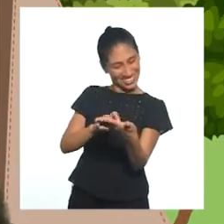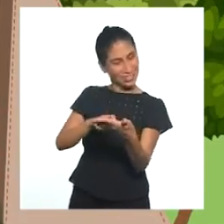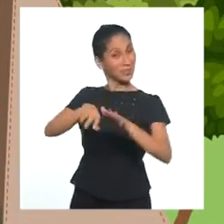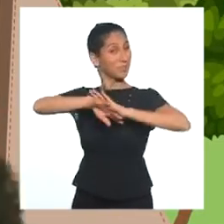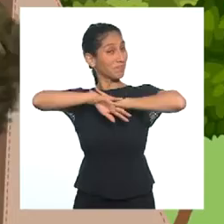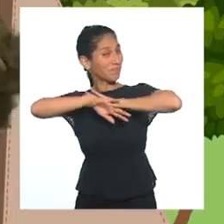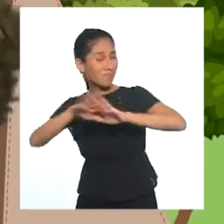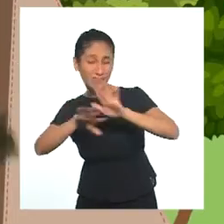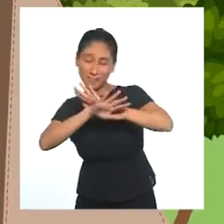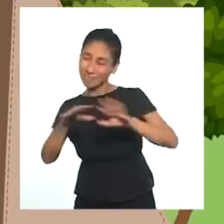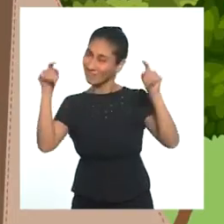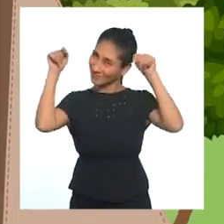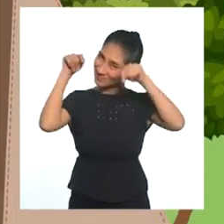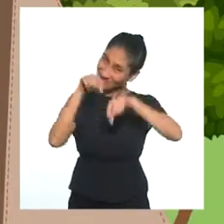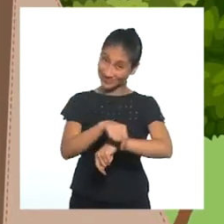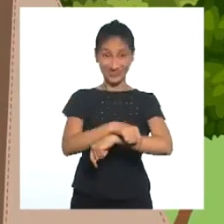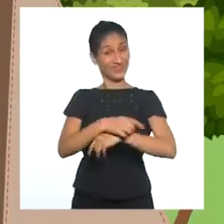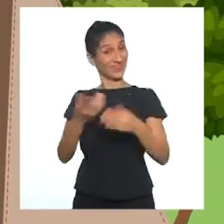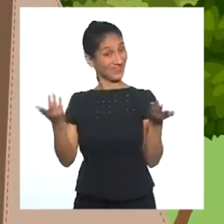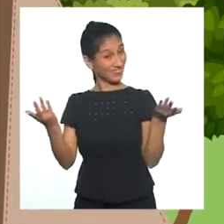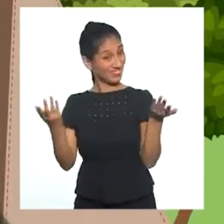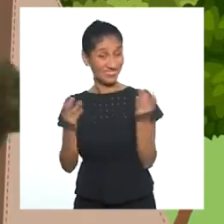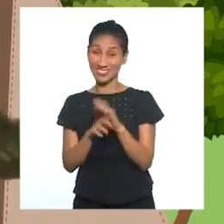Eso fue todo por hoy.